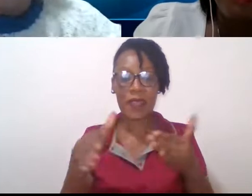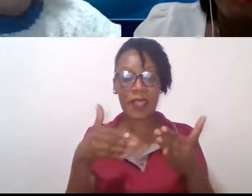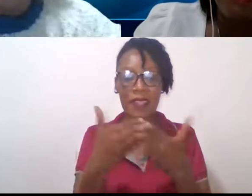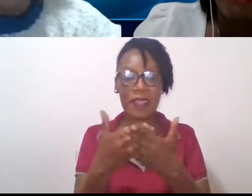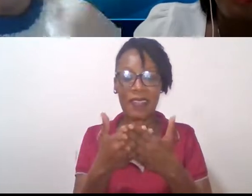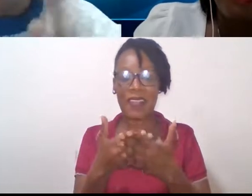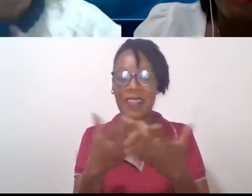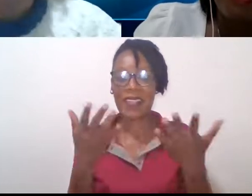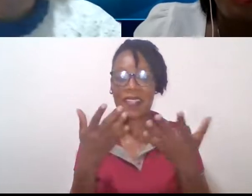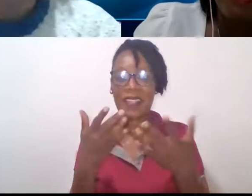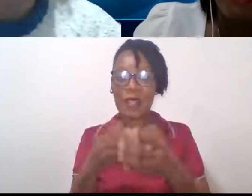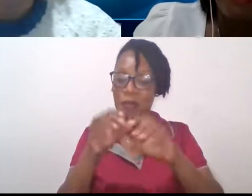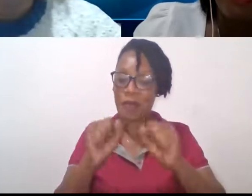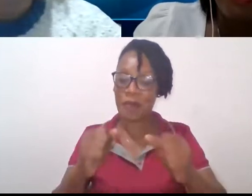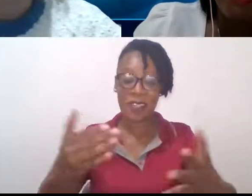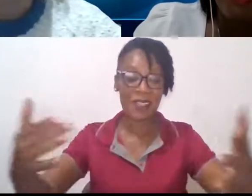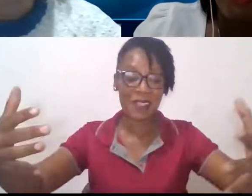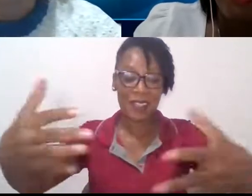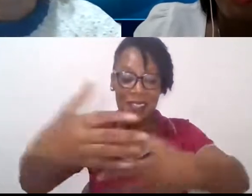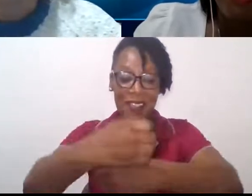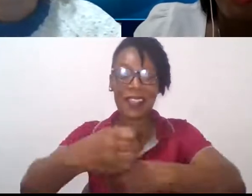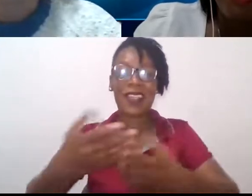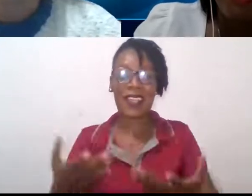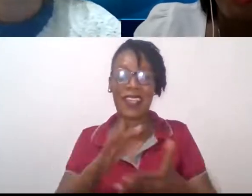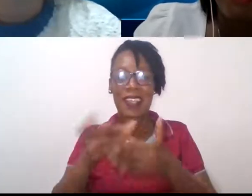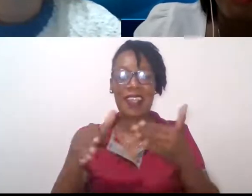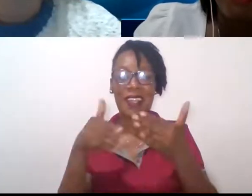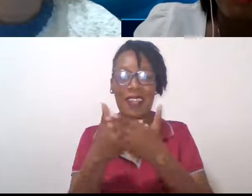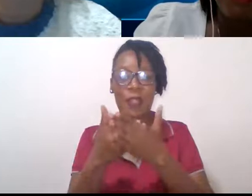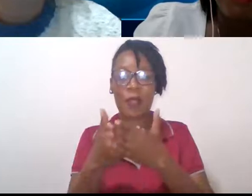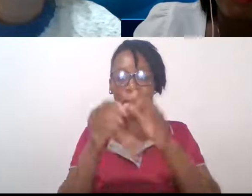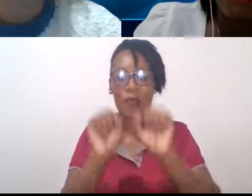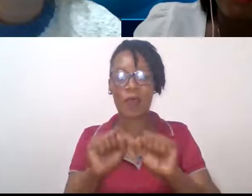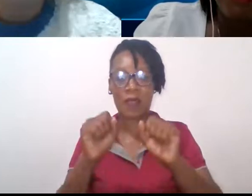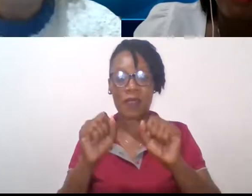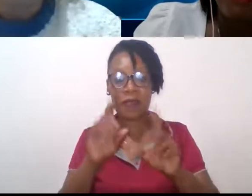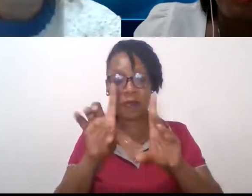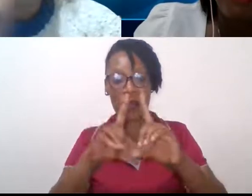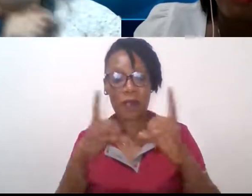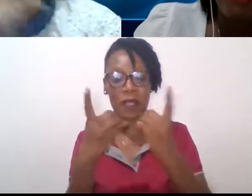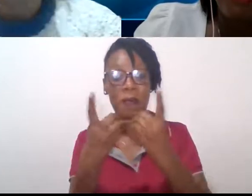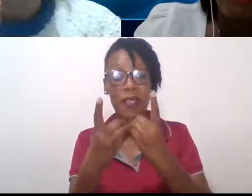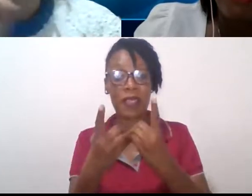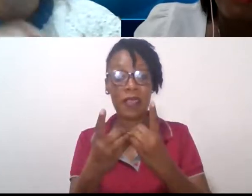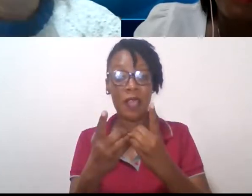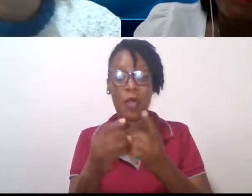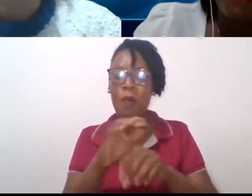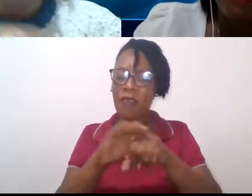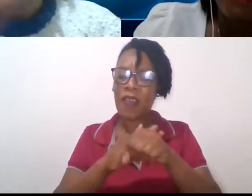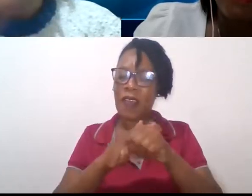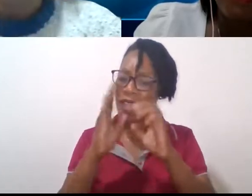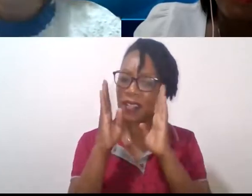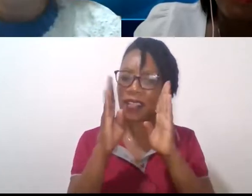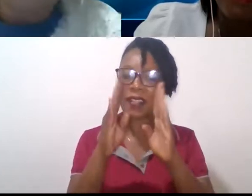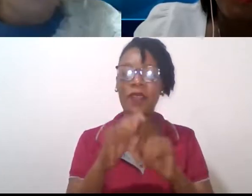donde nos permitamos abrazar, ¿verdad? Tanto como podamos como departamento. Entonces, sigan atentos, sigan atentas,